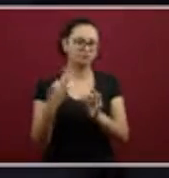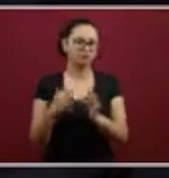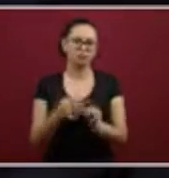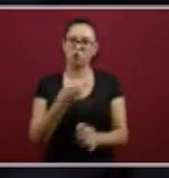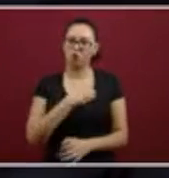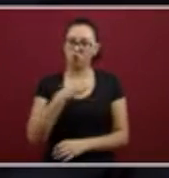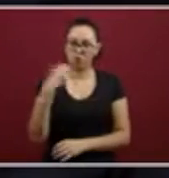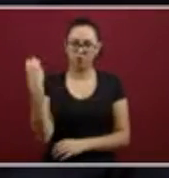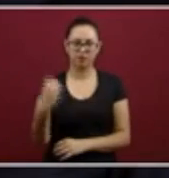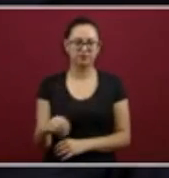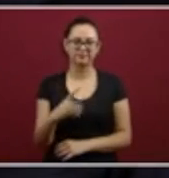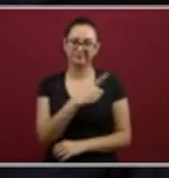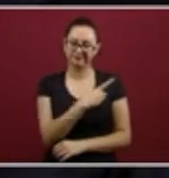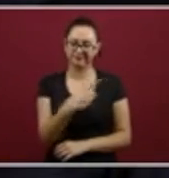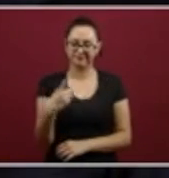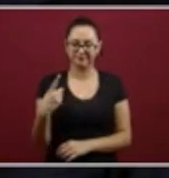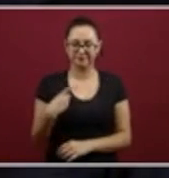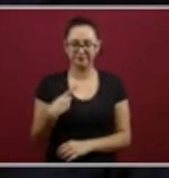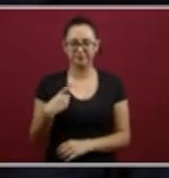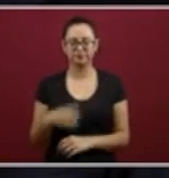lo hagamos